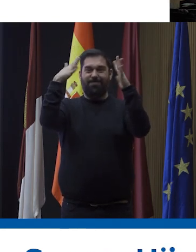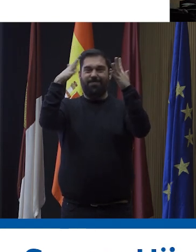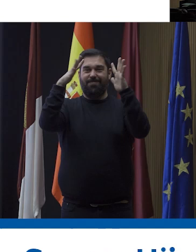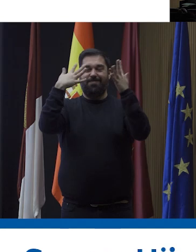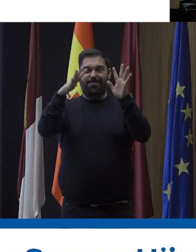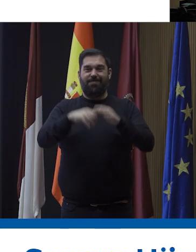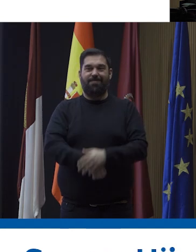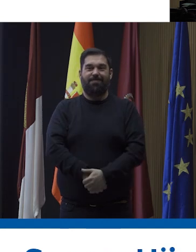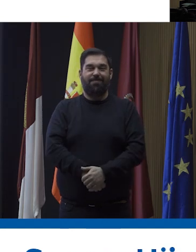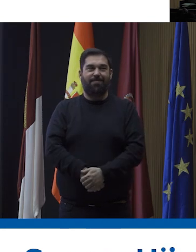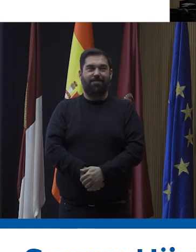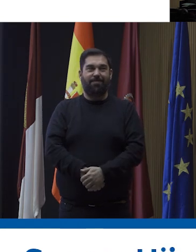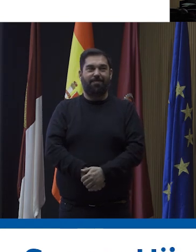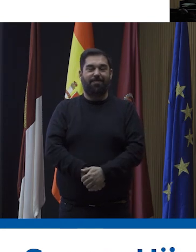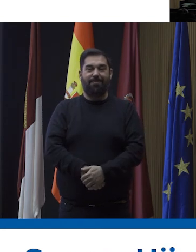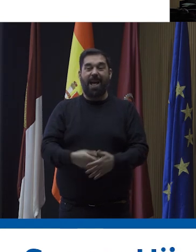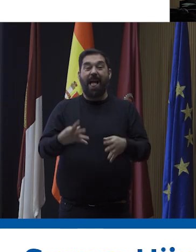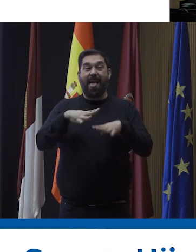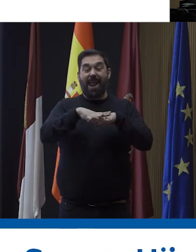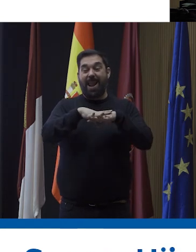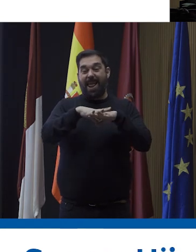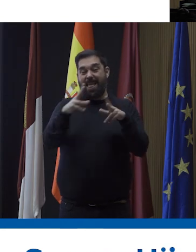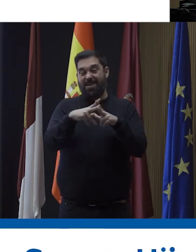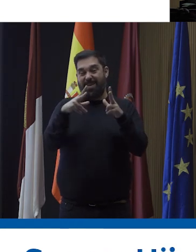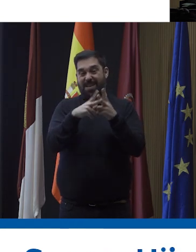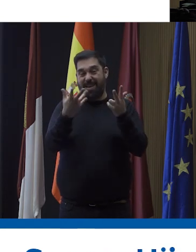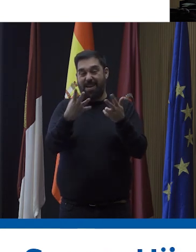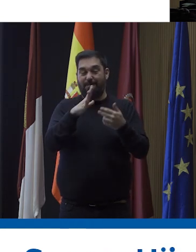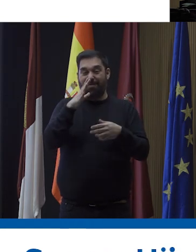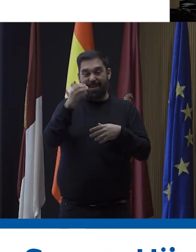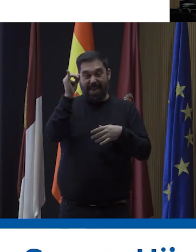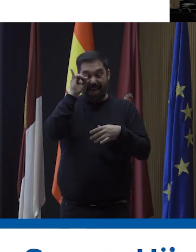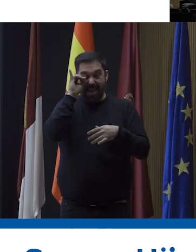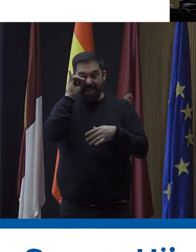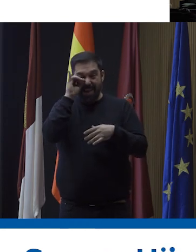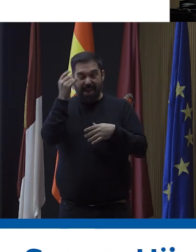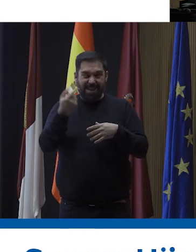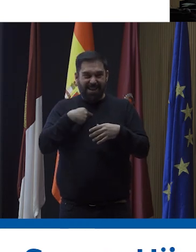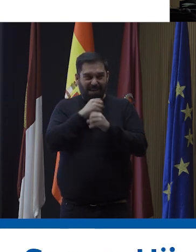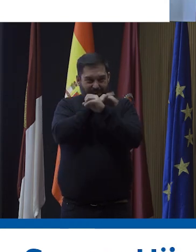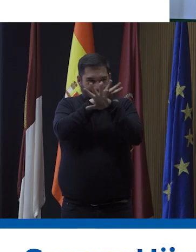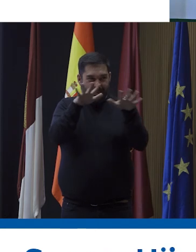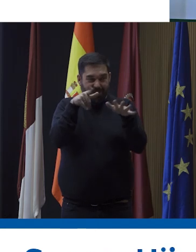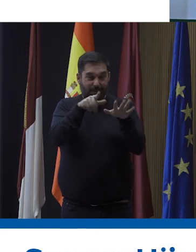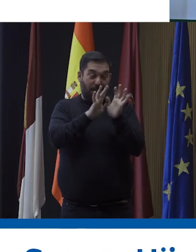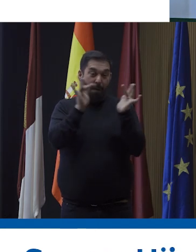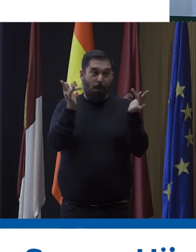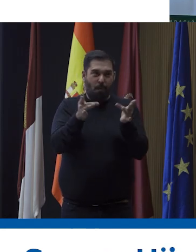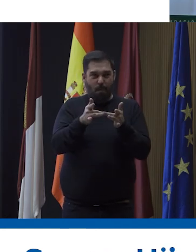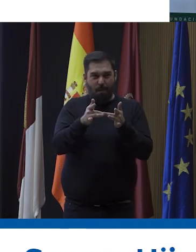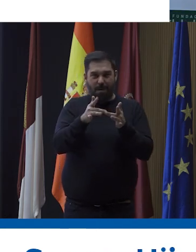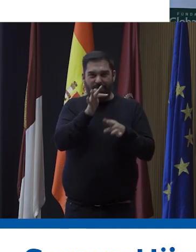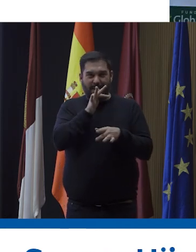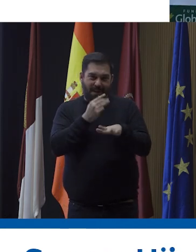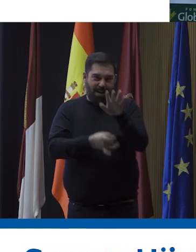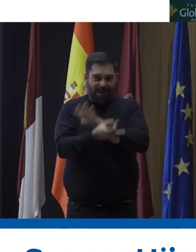Bueno, yo tengo redes sociales por si quieren seguir en Instagram, porque sí que me gusta mucho la difusión y la página web está en creación,